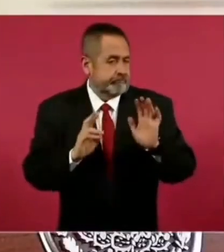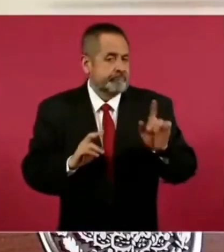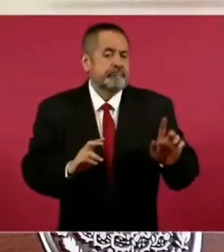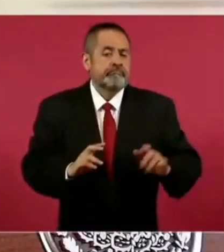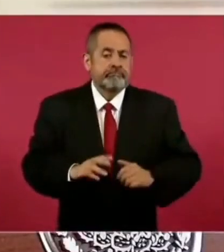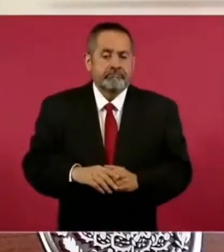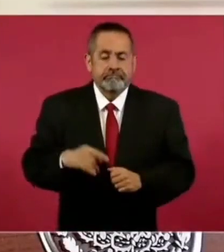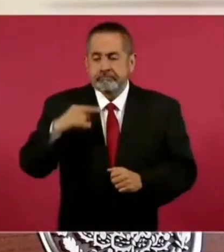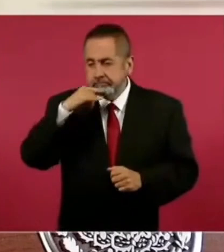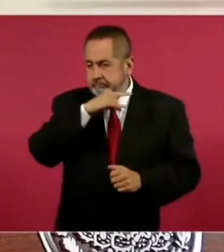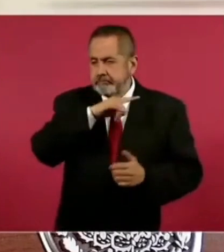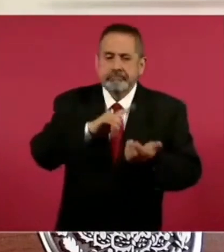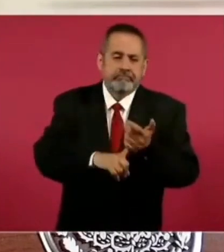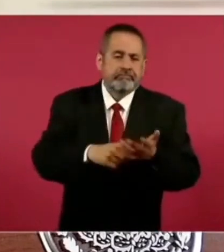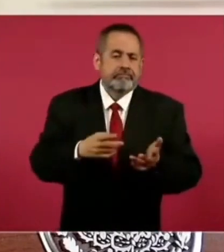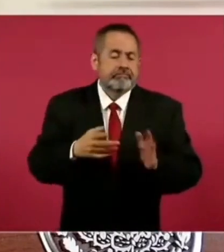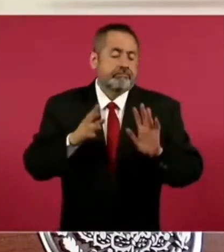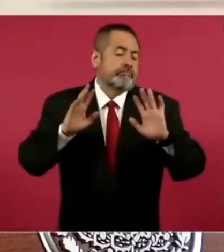la hipocresía.